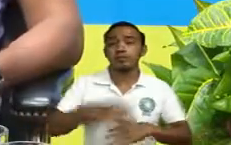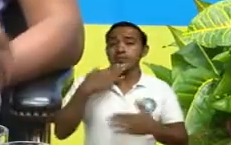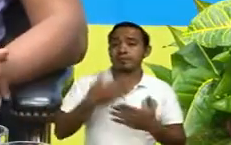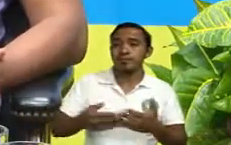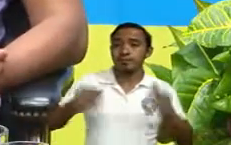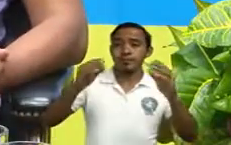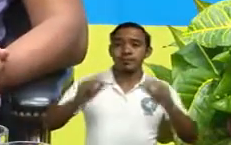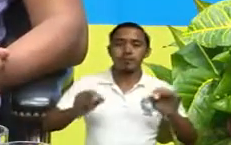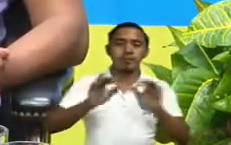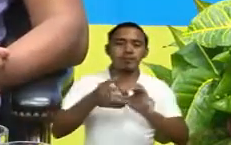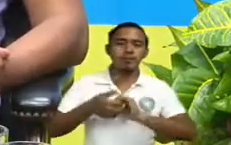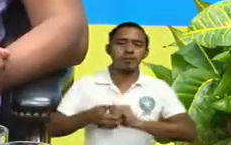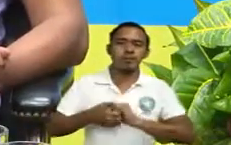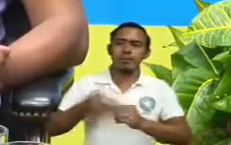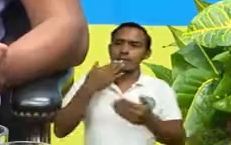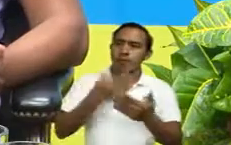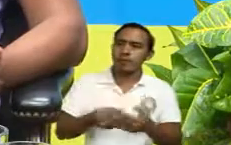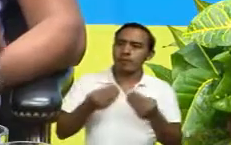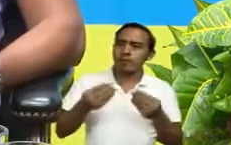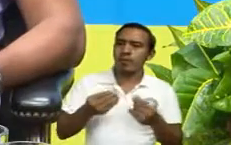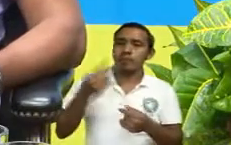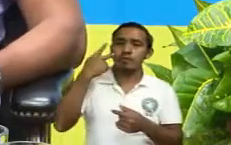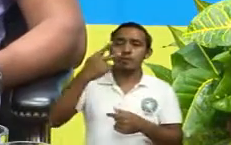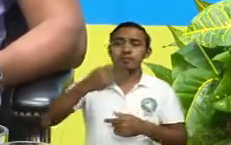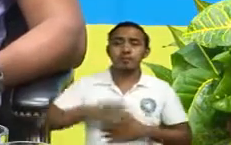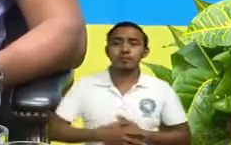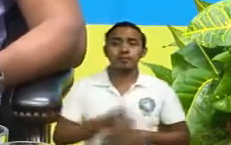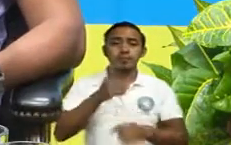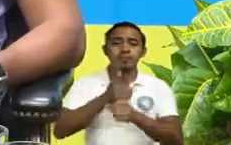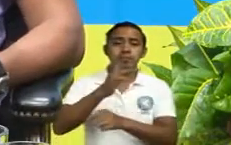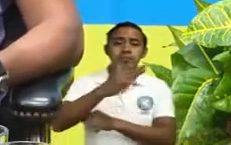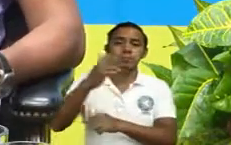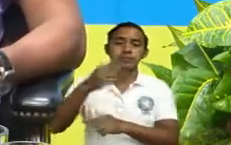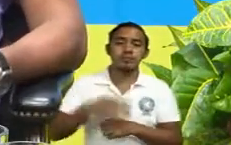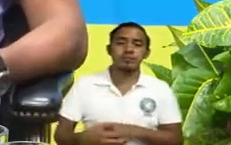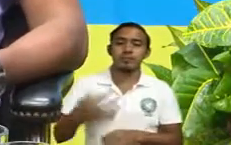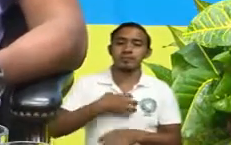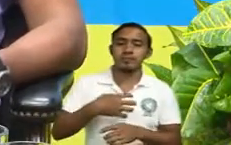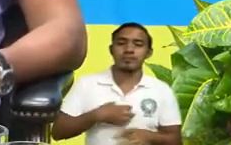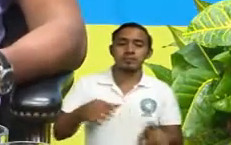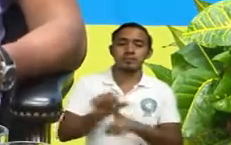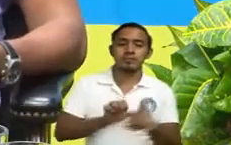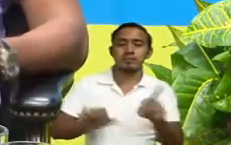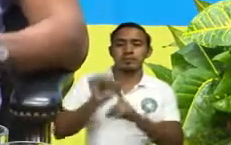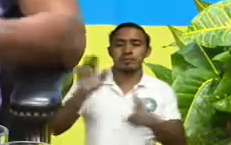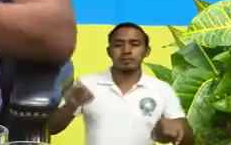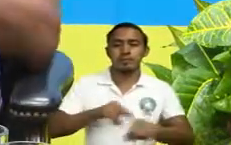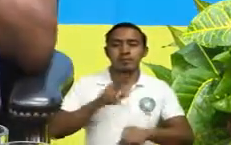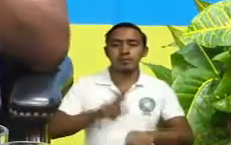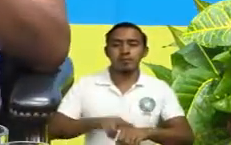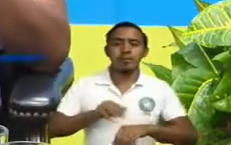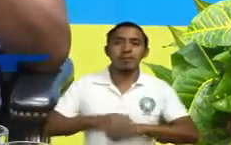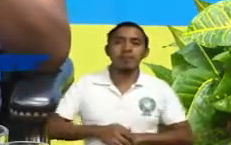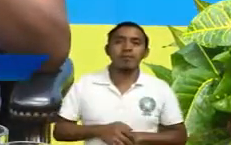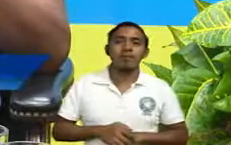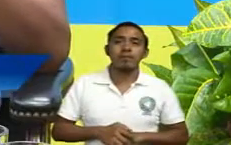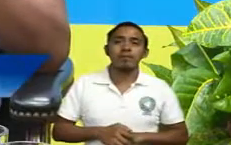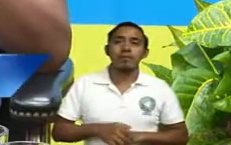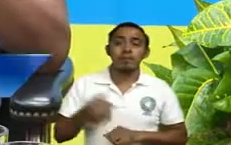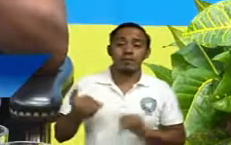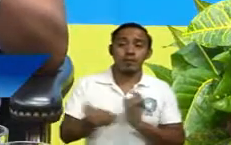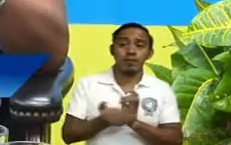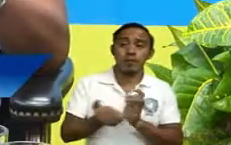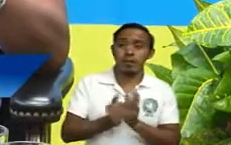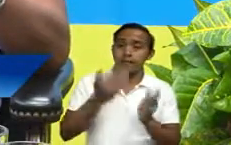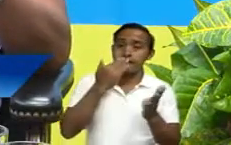Buenas tardes, amigos televidentes. Muchas gracias por su fiel sintonía al canal 98, el canal parlamentario, el canal de la Asamblea Nacional. Y también